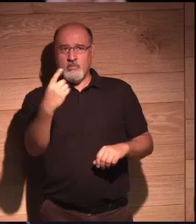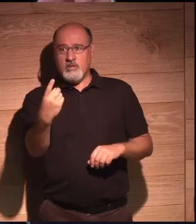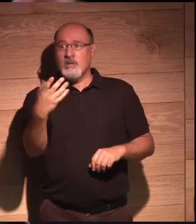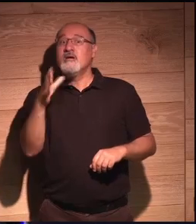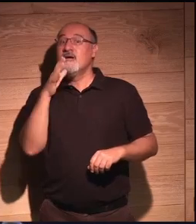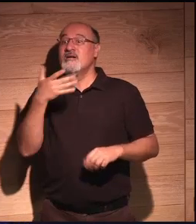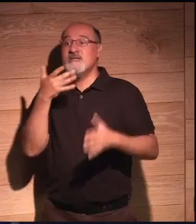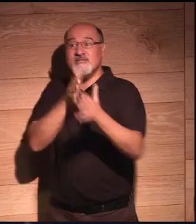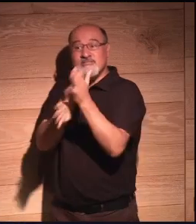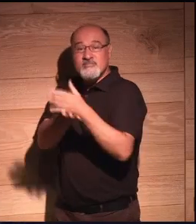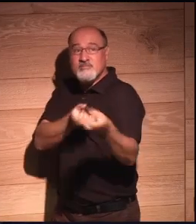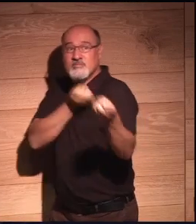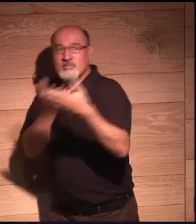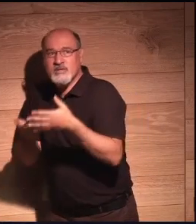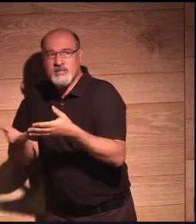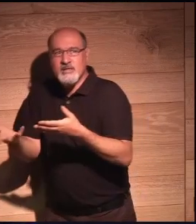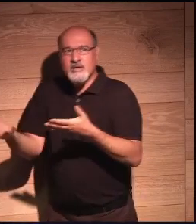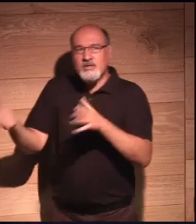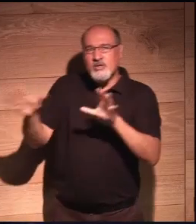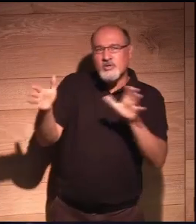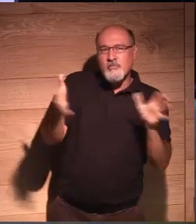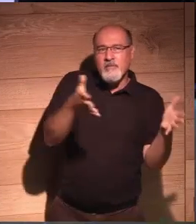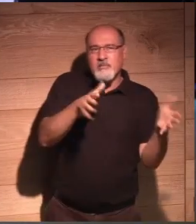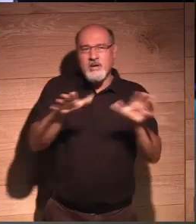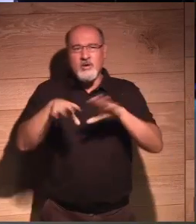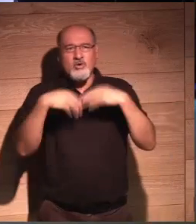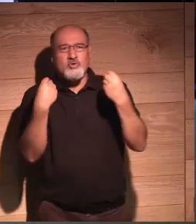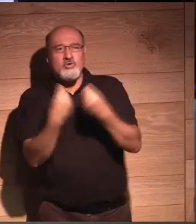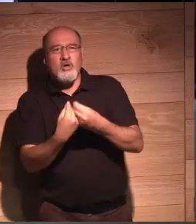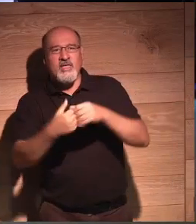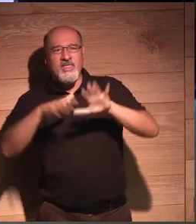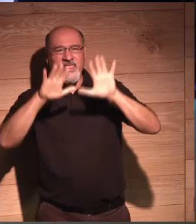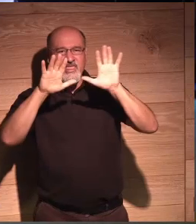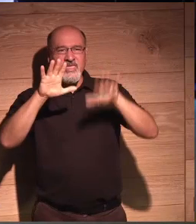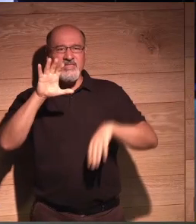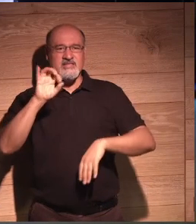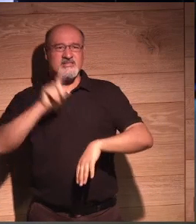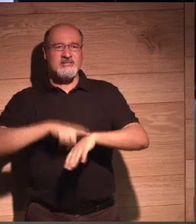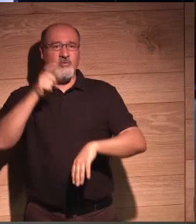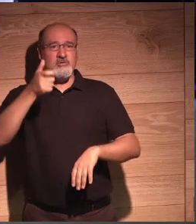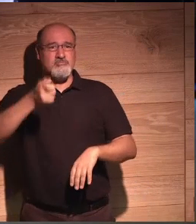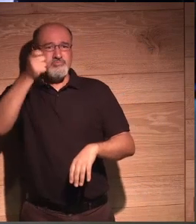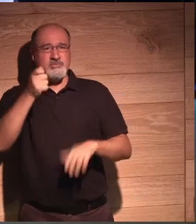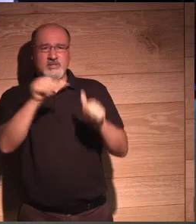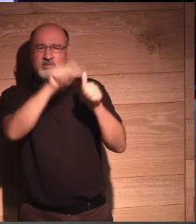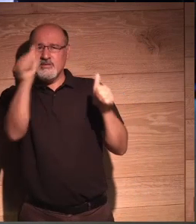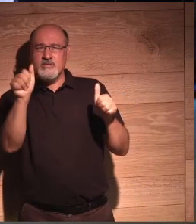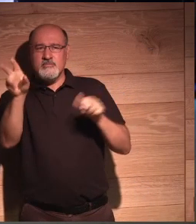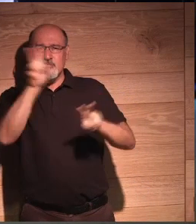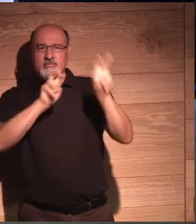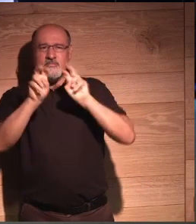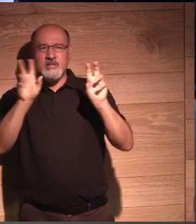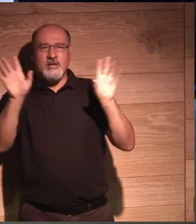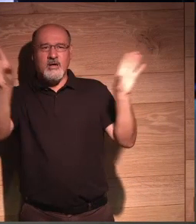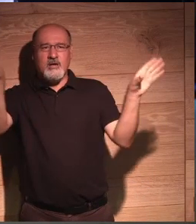tú, ¿no, Jordi? Que se pueden respirar entre 10, alrededor de 10 segundos, y que eso estaba basado en